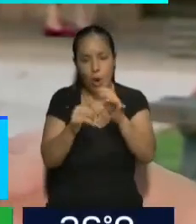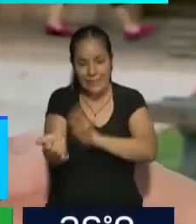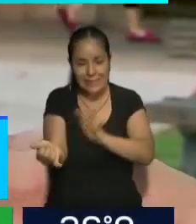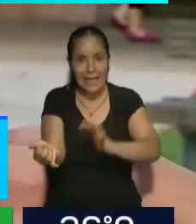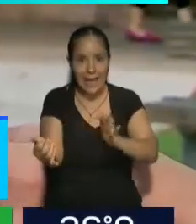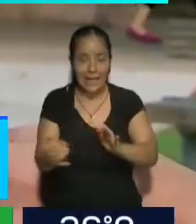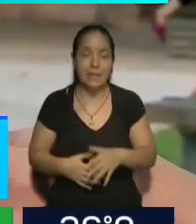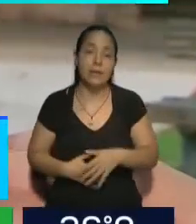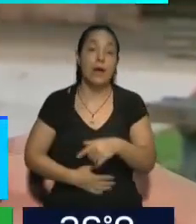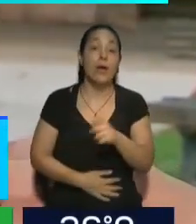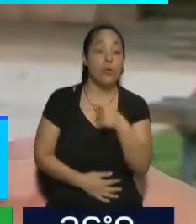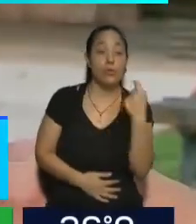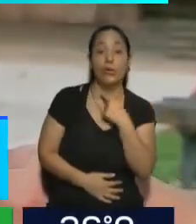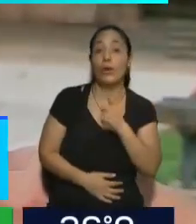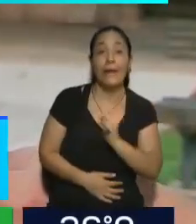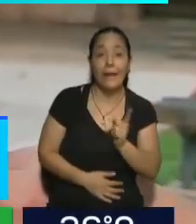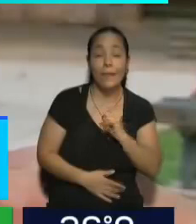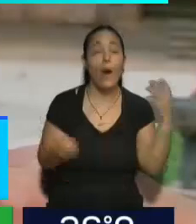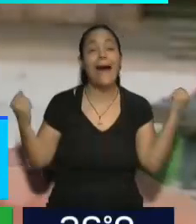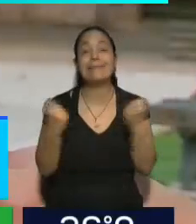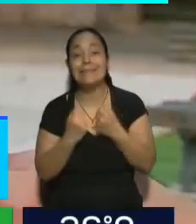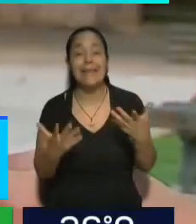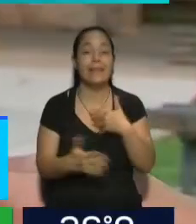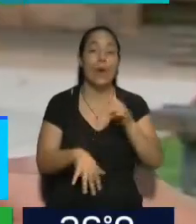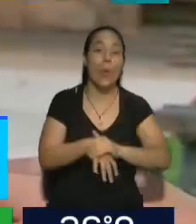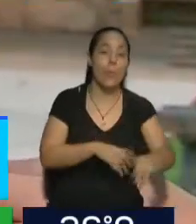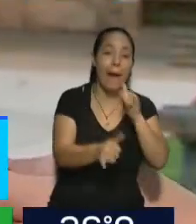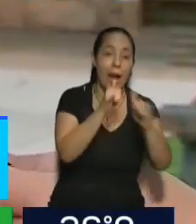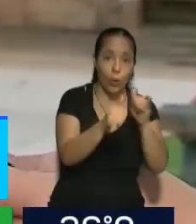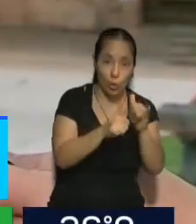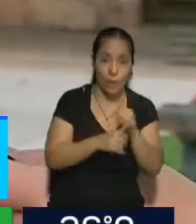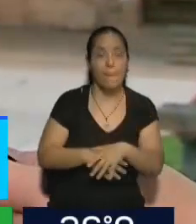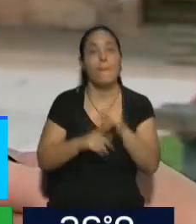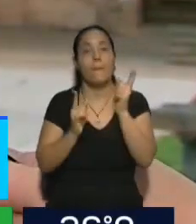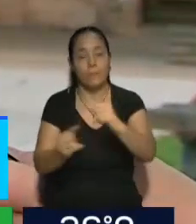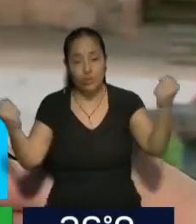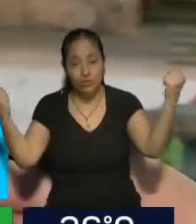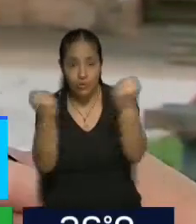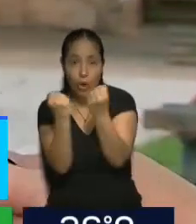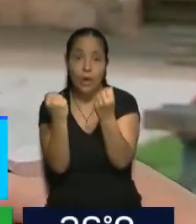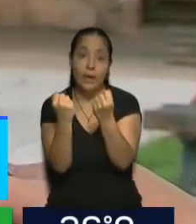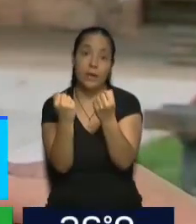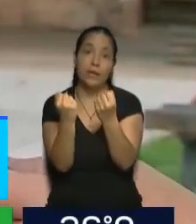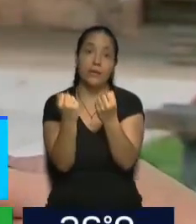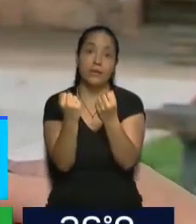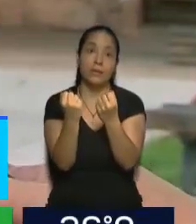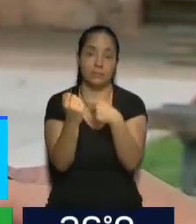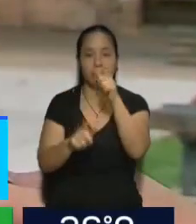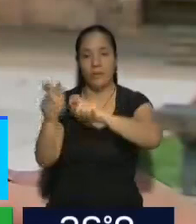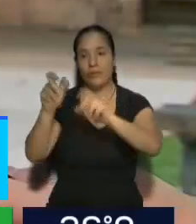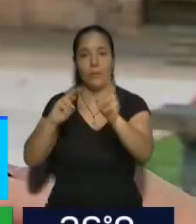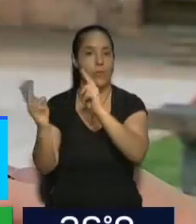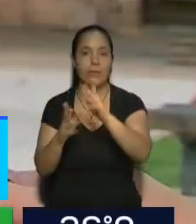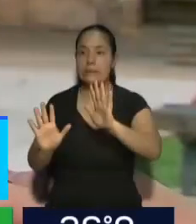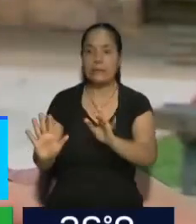una siniestralidad y tampoco, a consecuencia de esa siniestralidad, tengamos personas